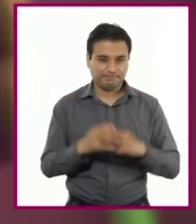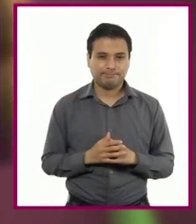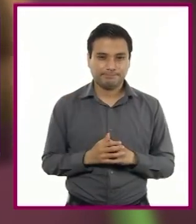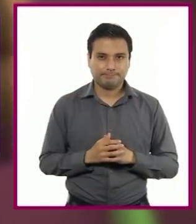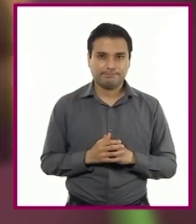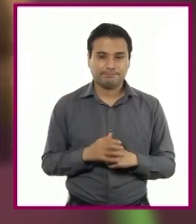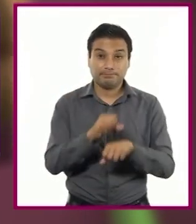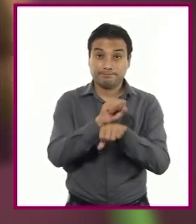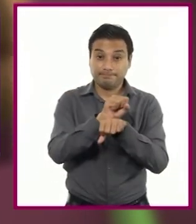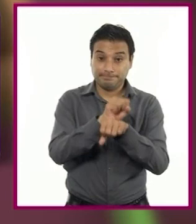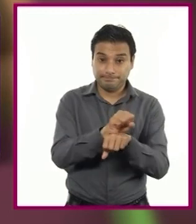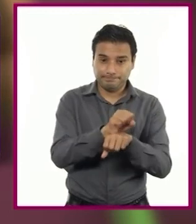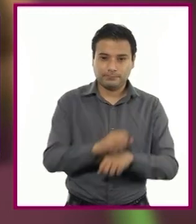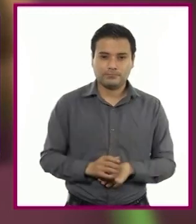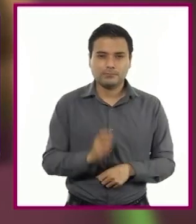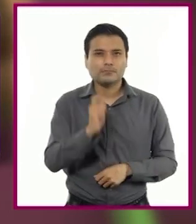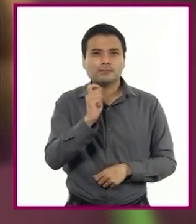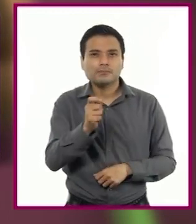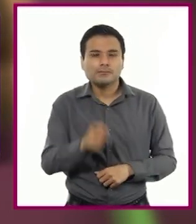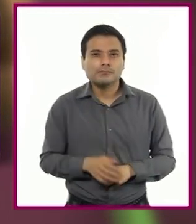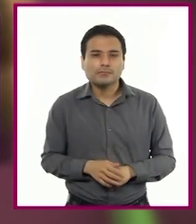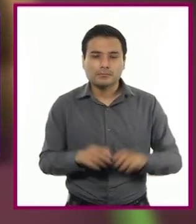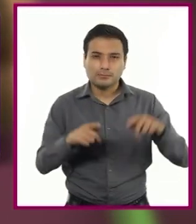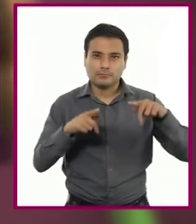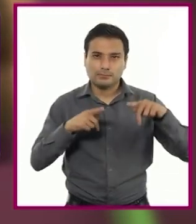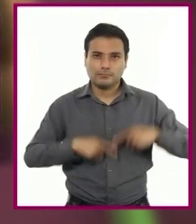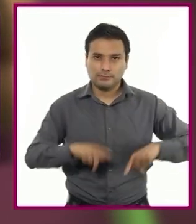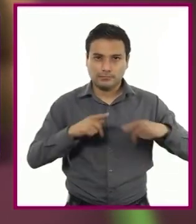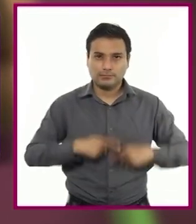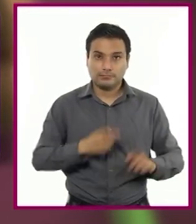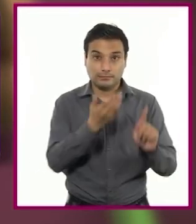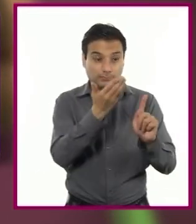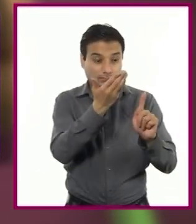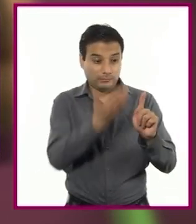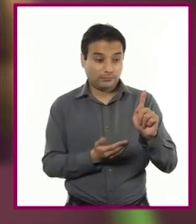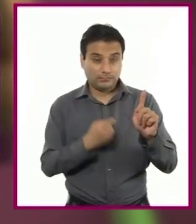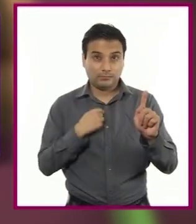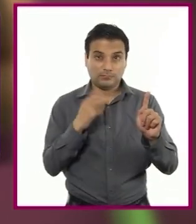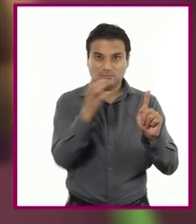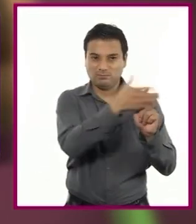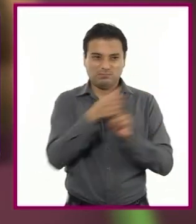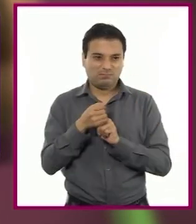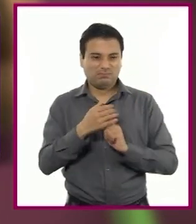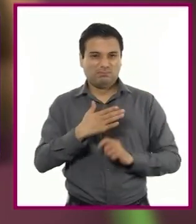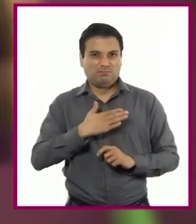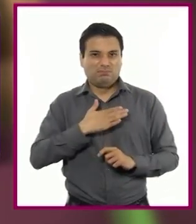Esclavitud, ejercicio de derechos de propiedad de una persona.